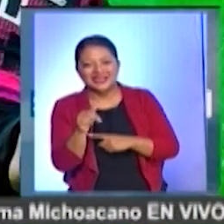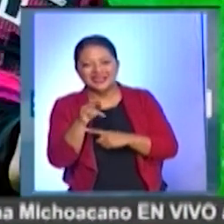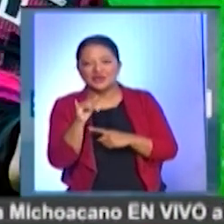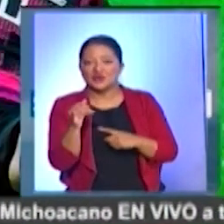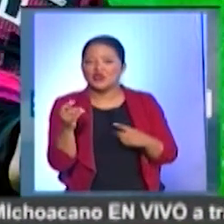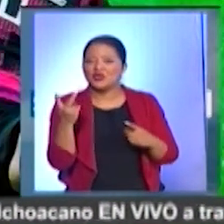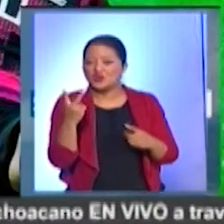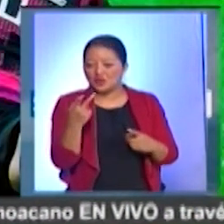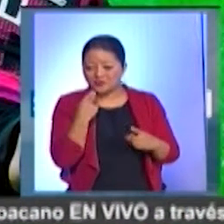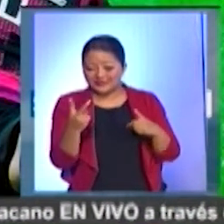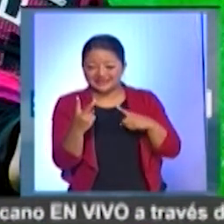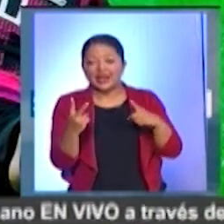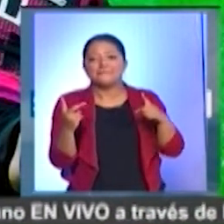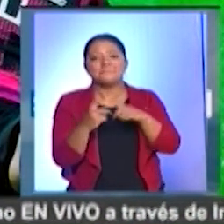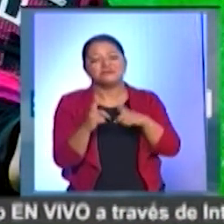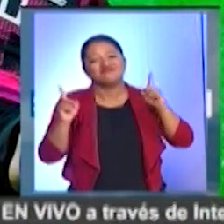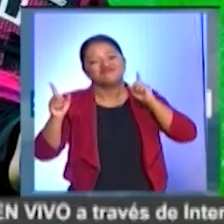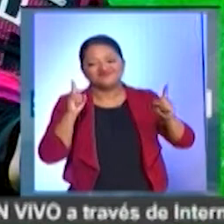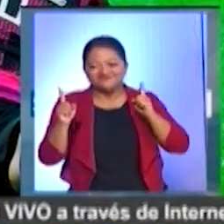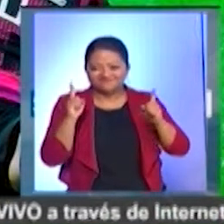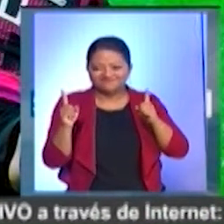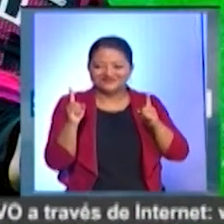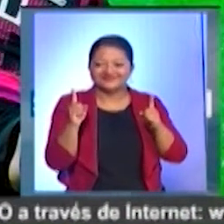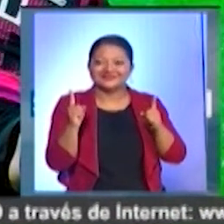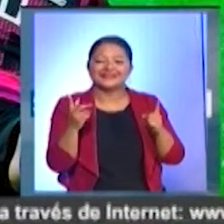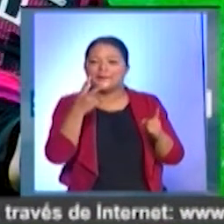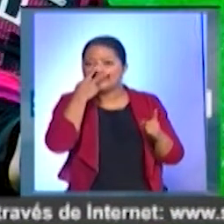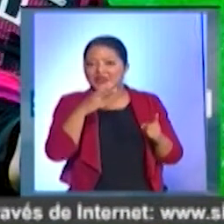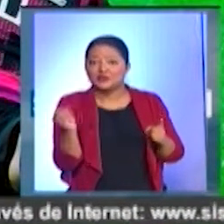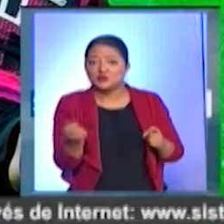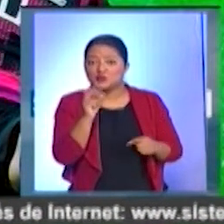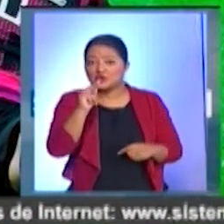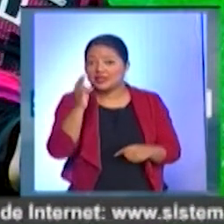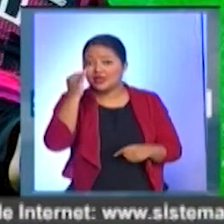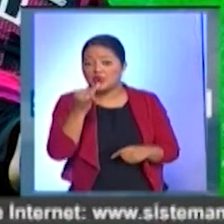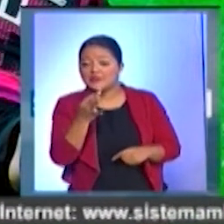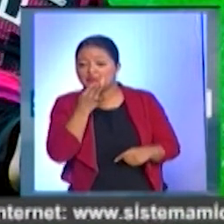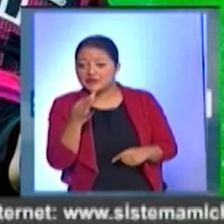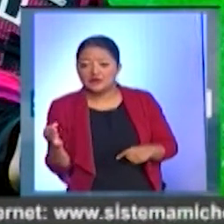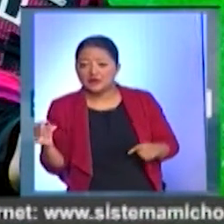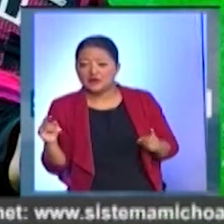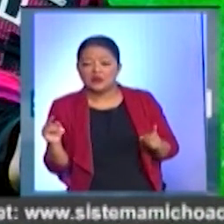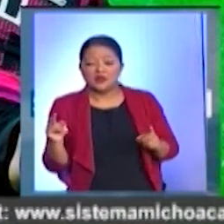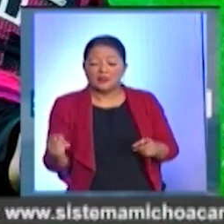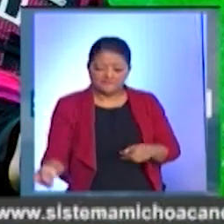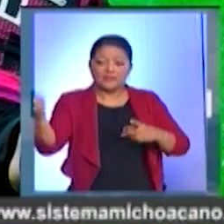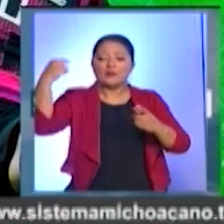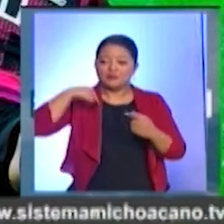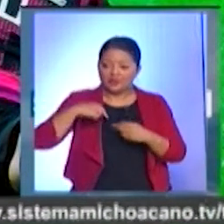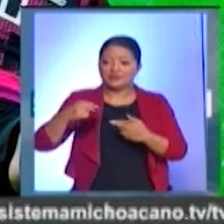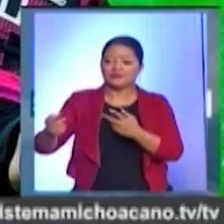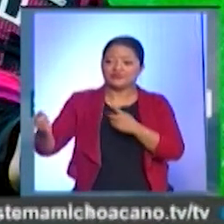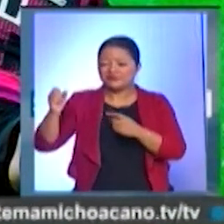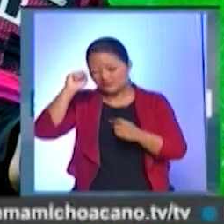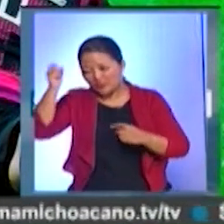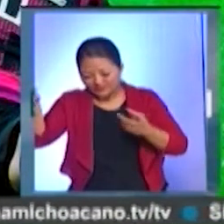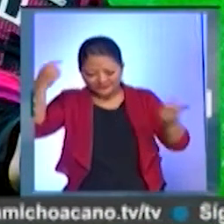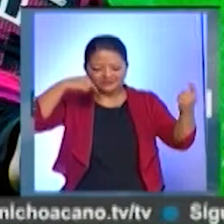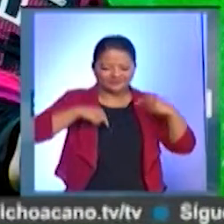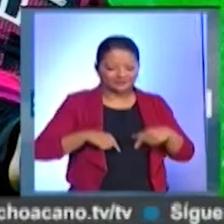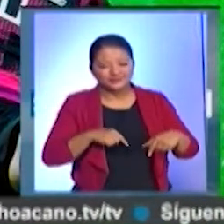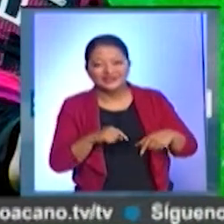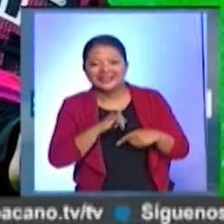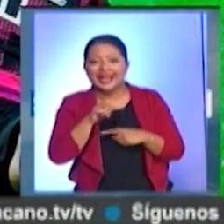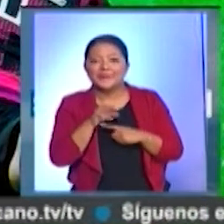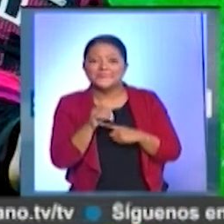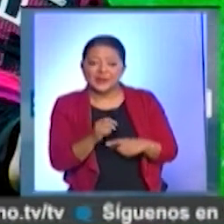para hacer el uno a uno méxico volvió a ponerse arriba en el marcador al 89 un balón que le cayó de rebote al recién ingresado javier martín quien